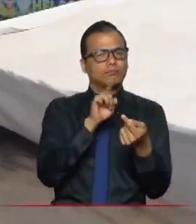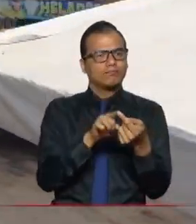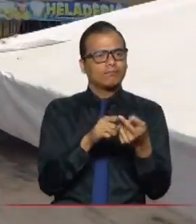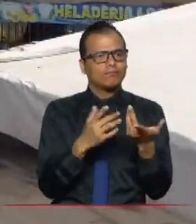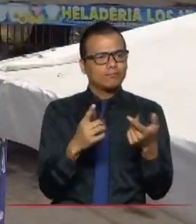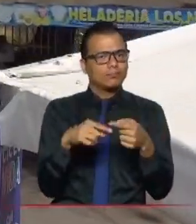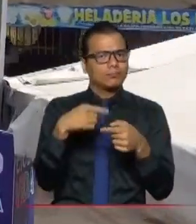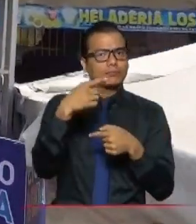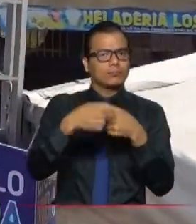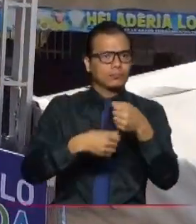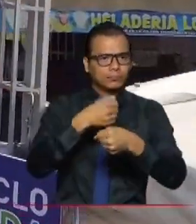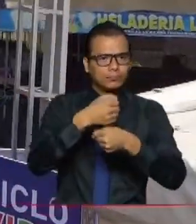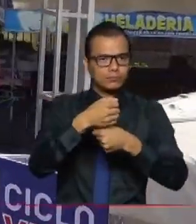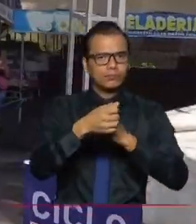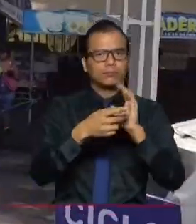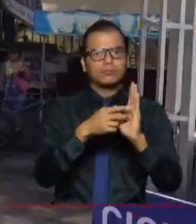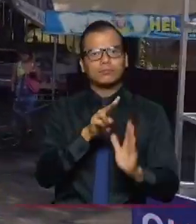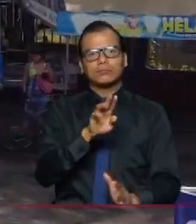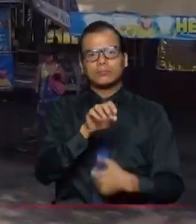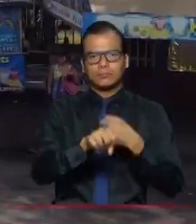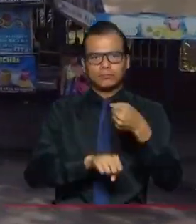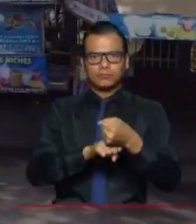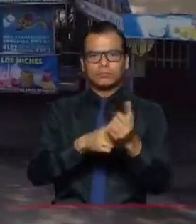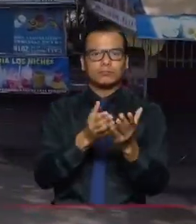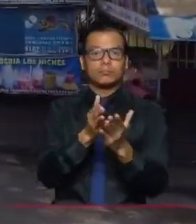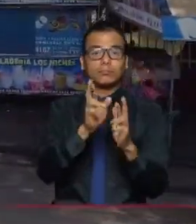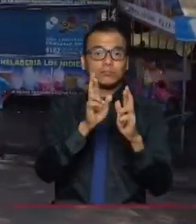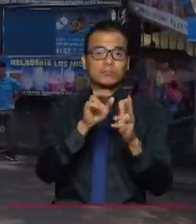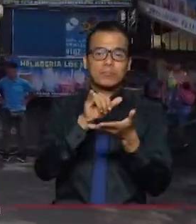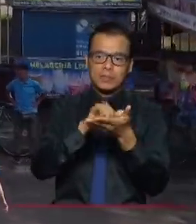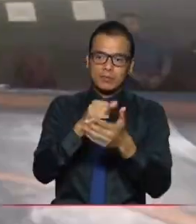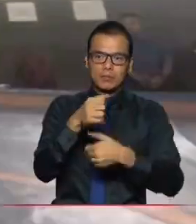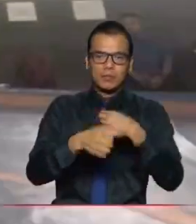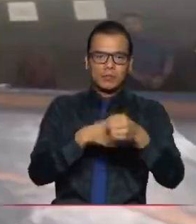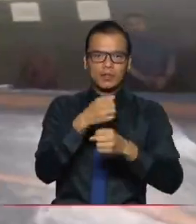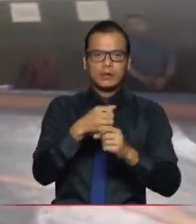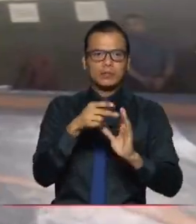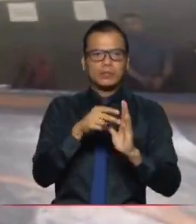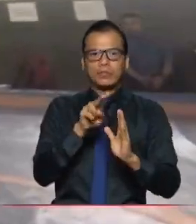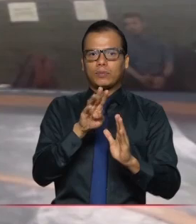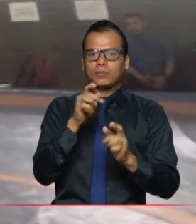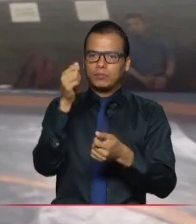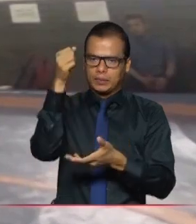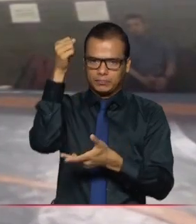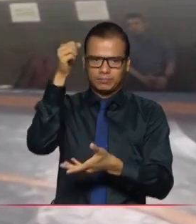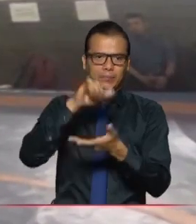el próximo año, para que por lo menos tenga los mismos recursos de este 2024.